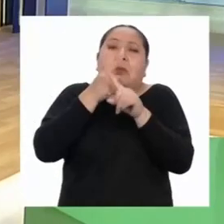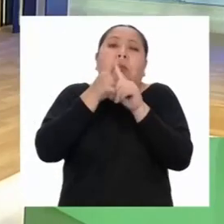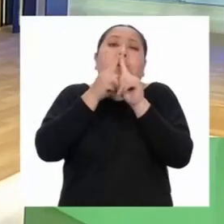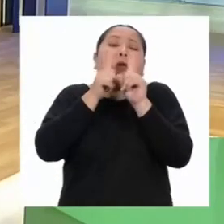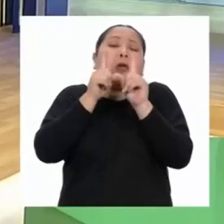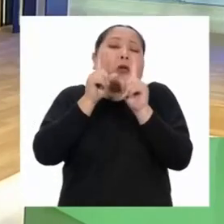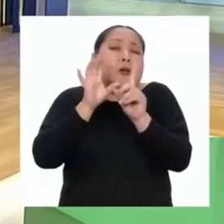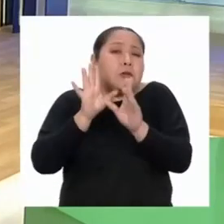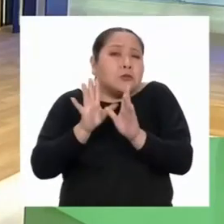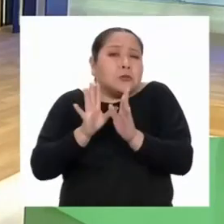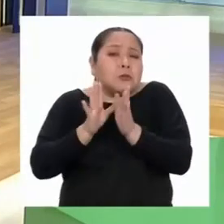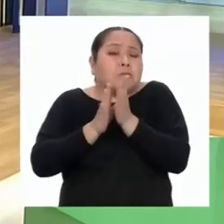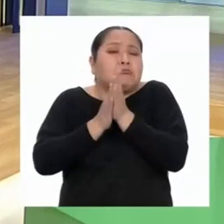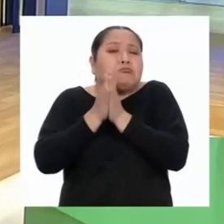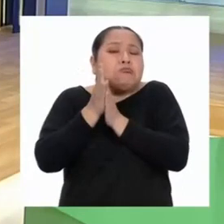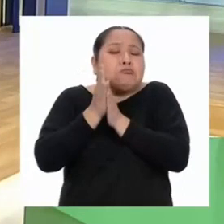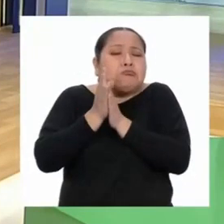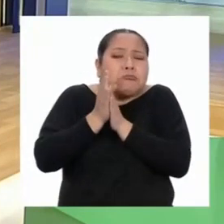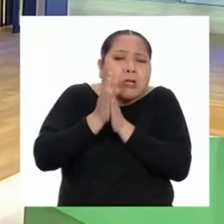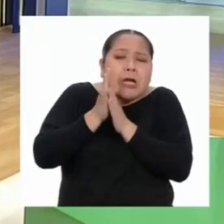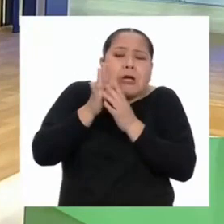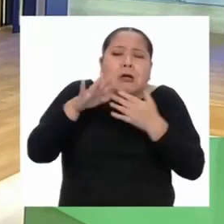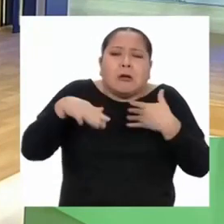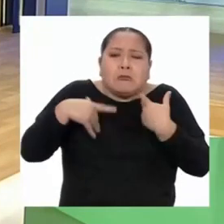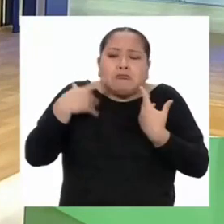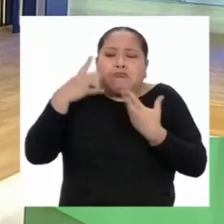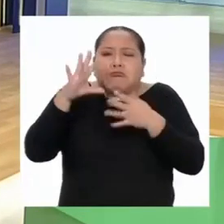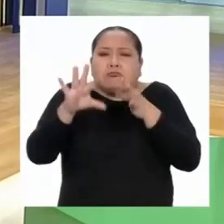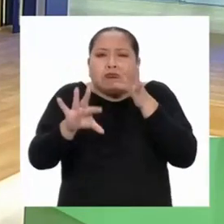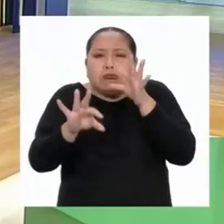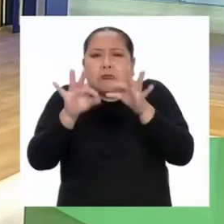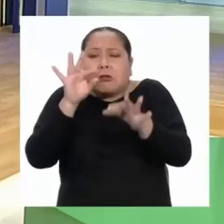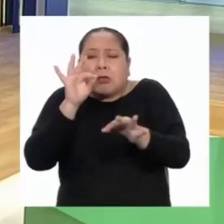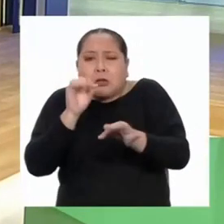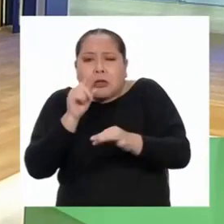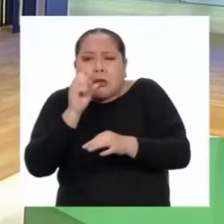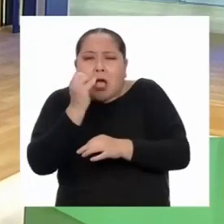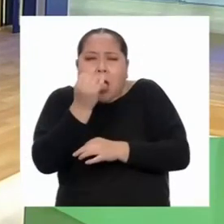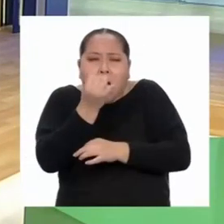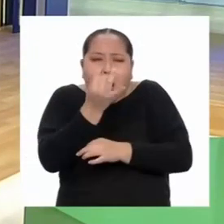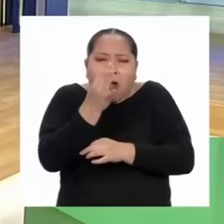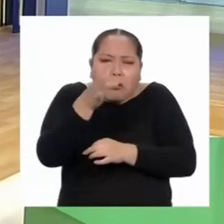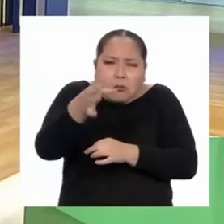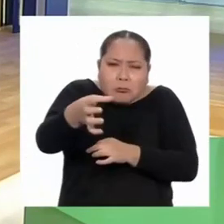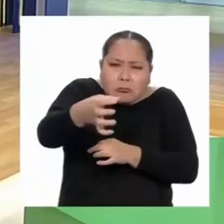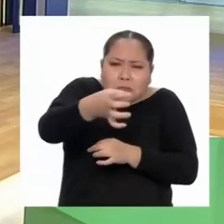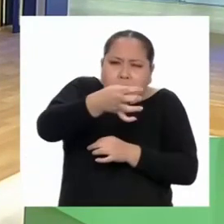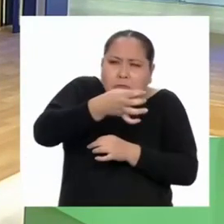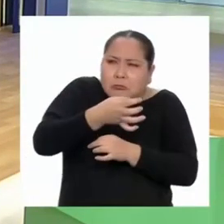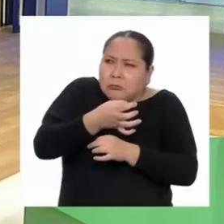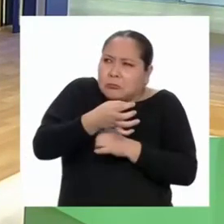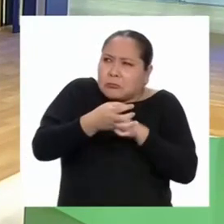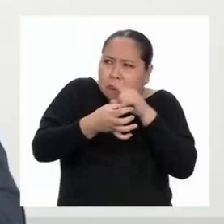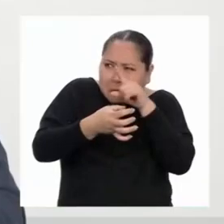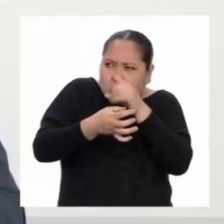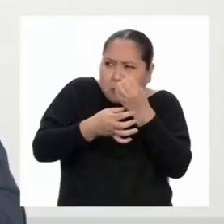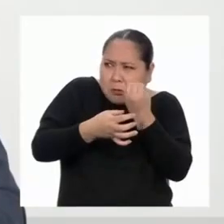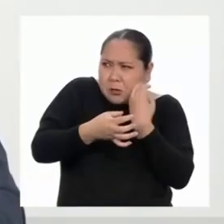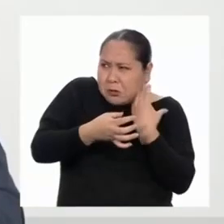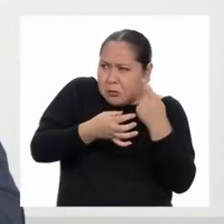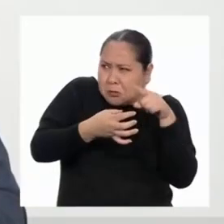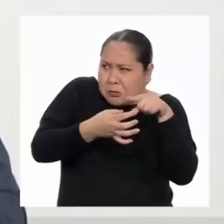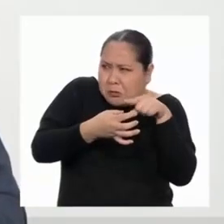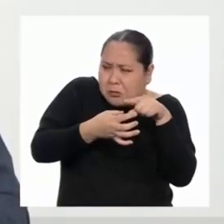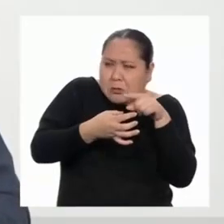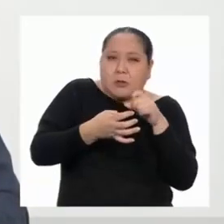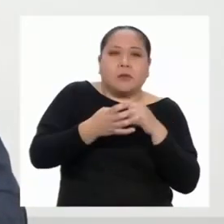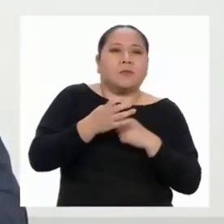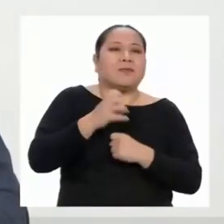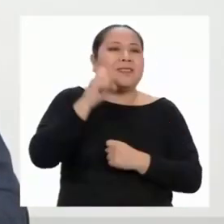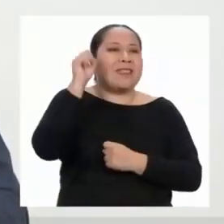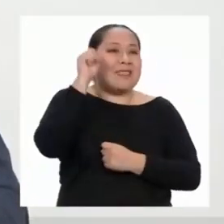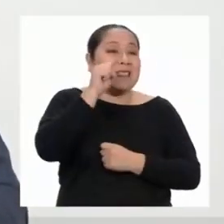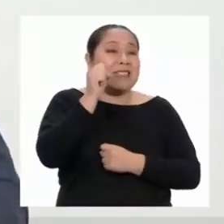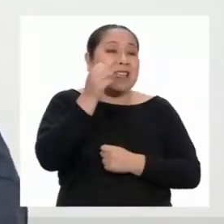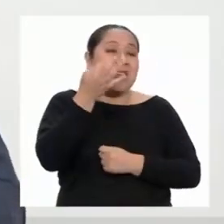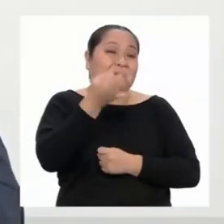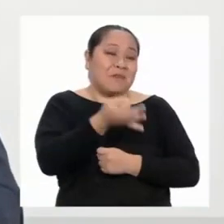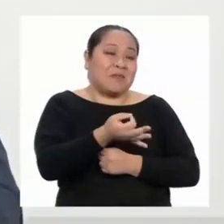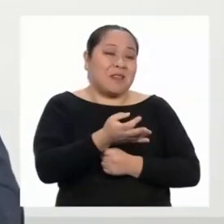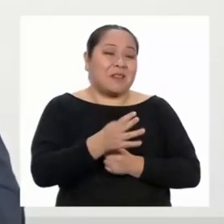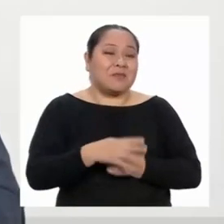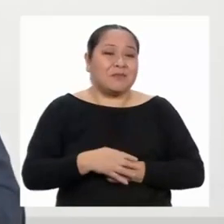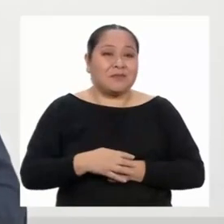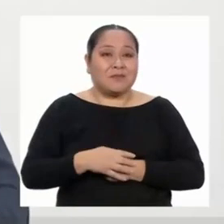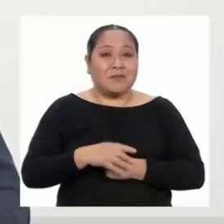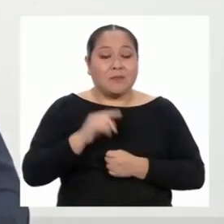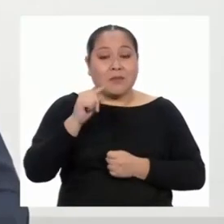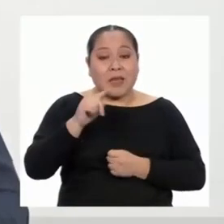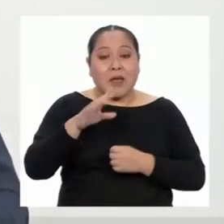Pero puedo elegir solo a unos cuantos. ¿A eso te refieres? A eso mismo. Y